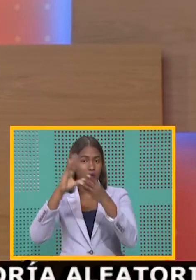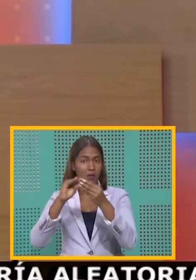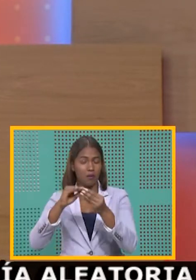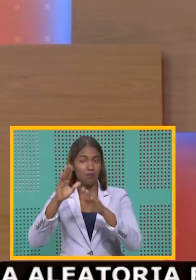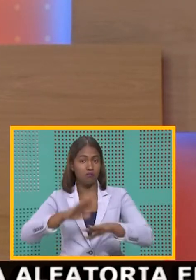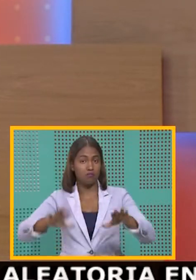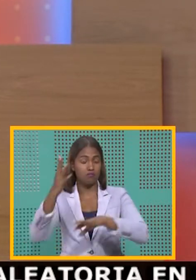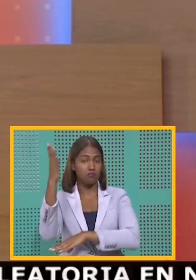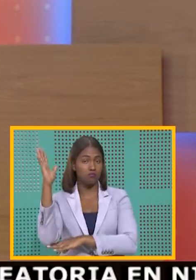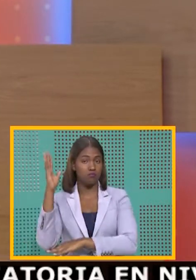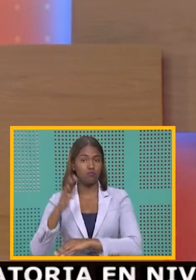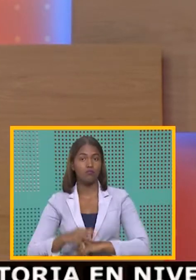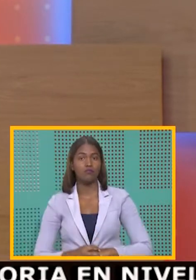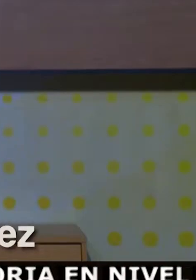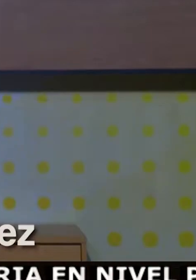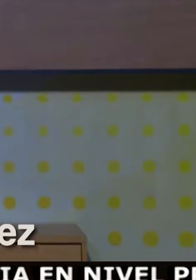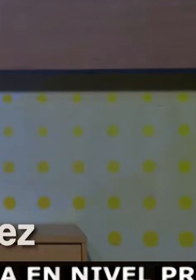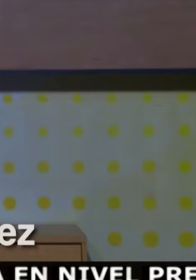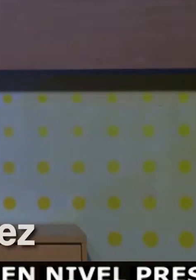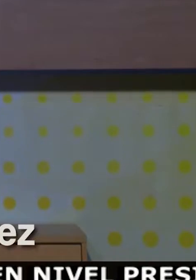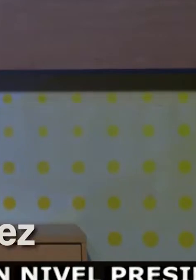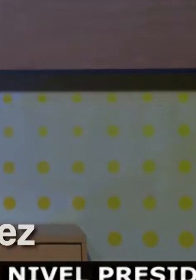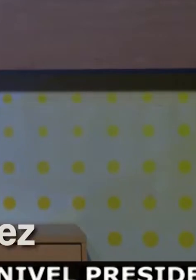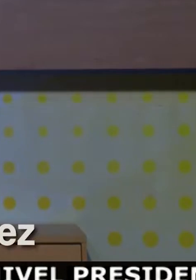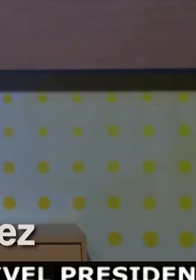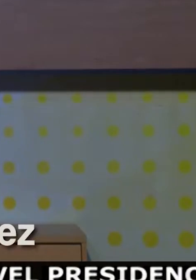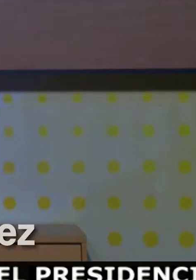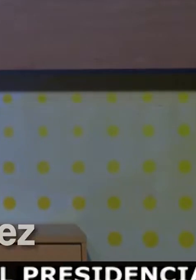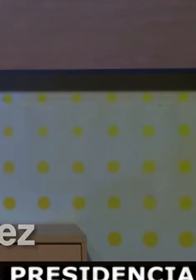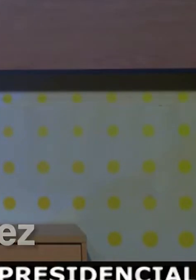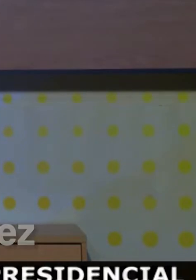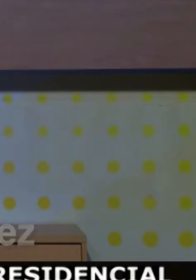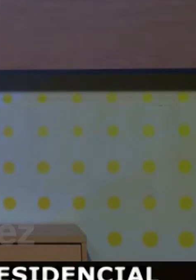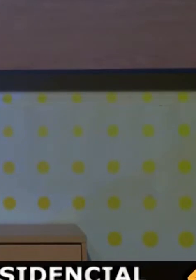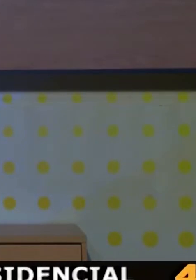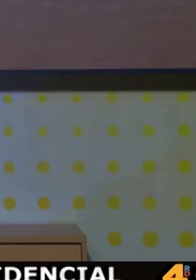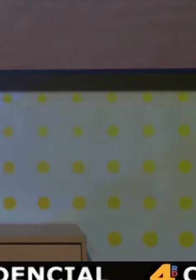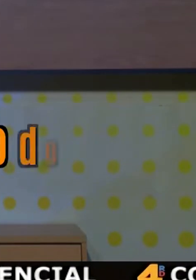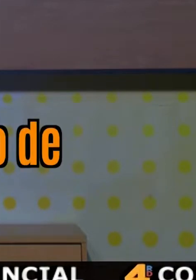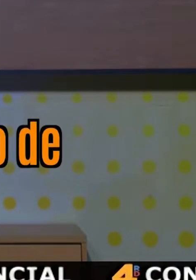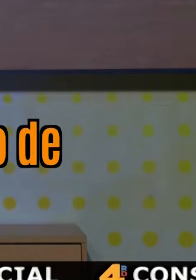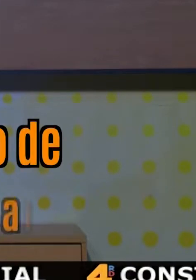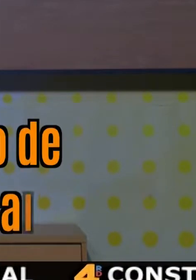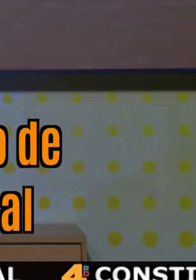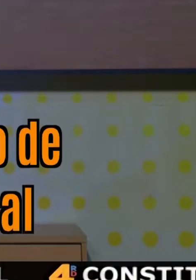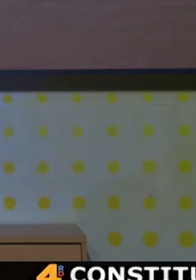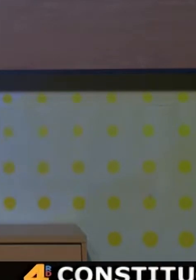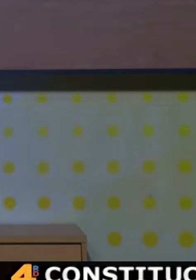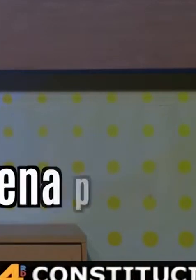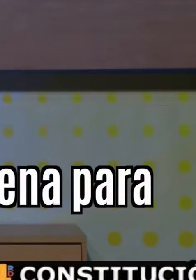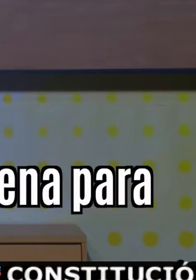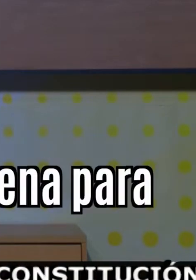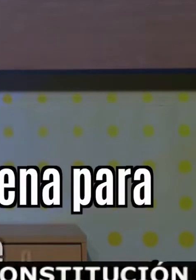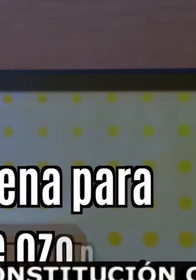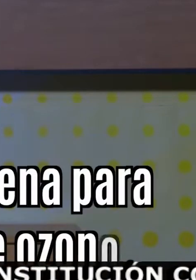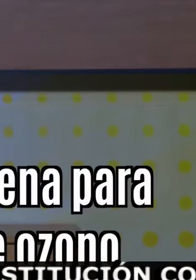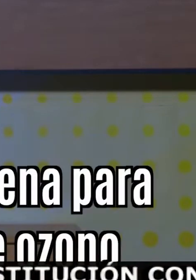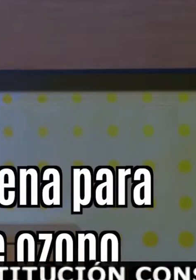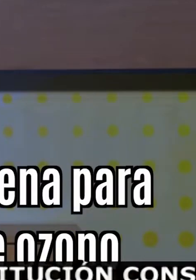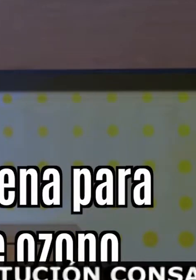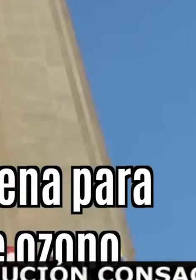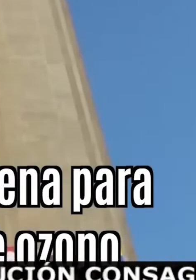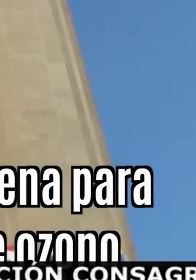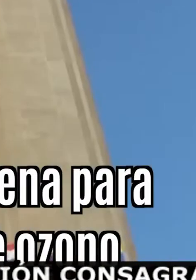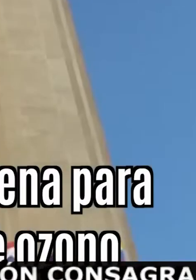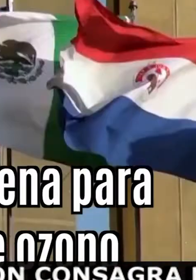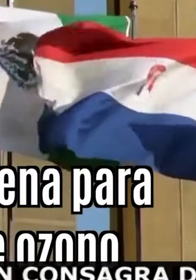ambiente. Adelante, Katia. Saludos. La República Dominicana es signataria del Protocolo de Montreal, Protocolo del Convenio